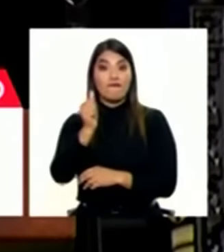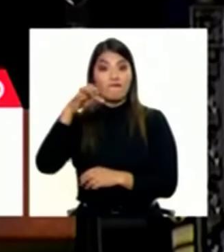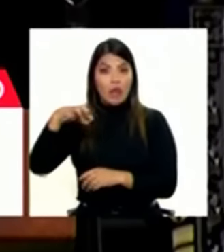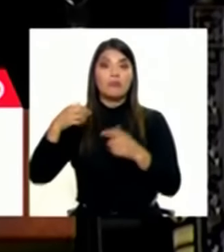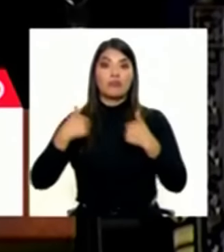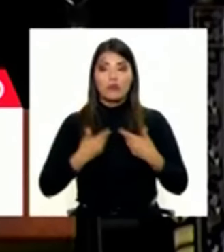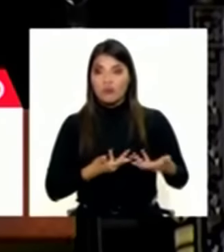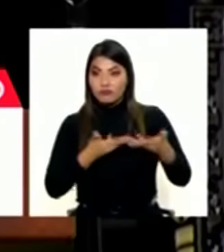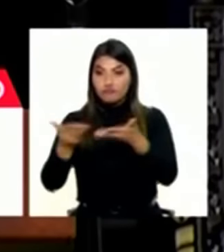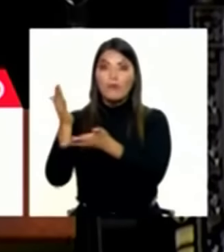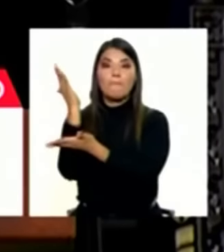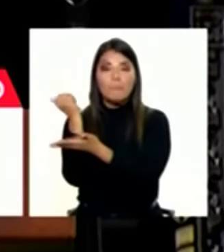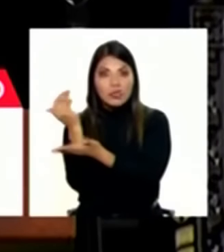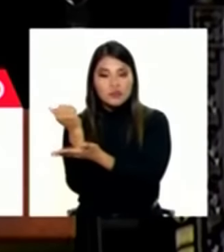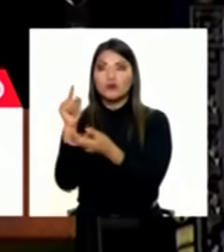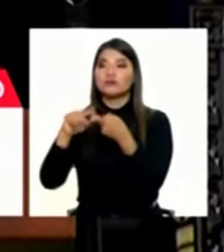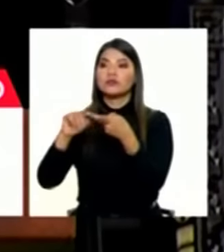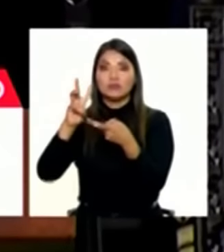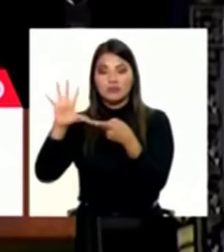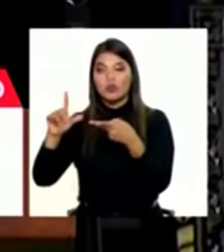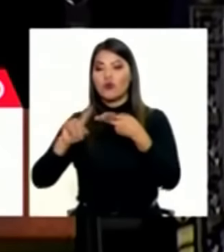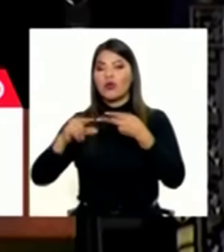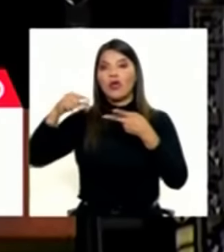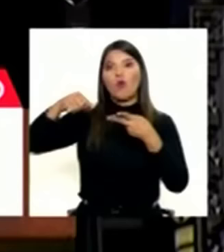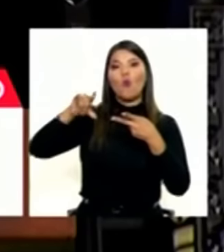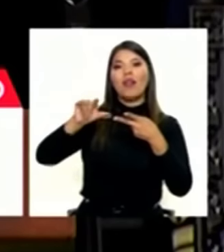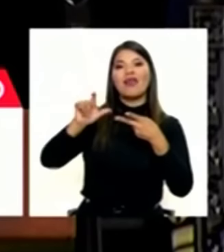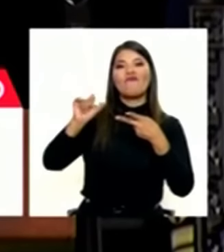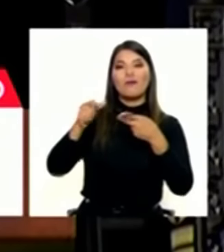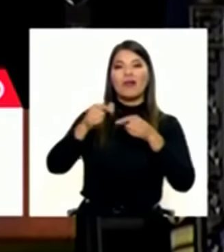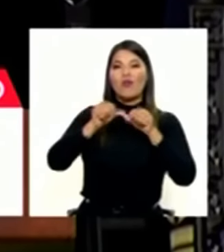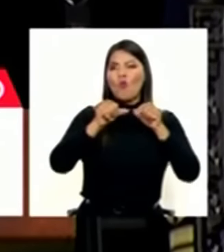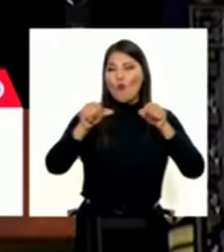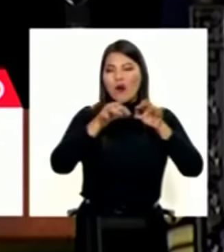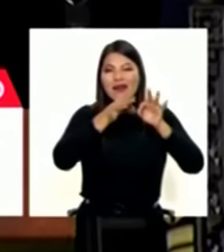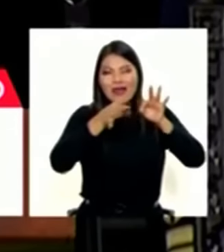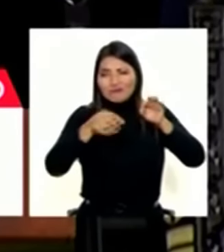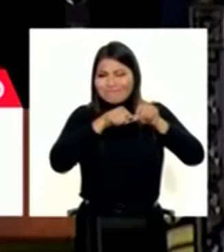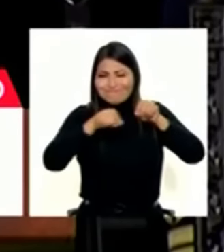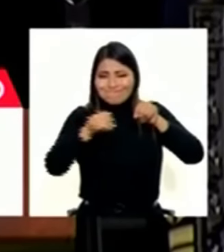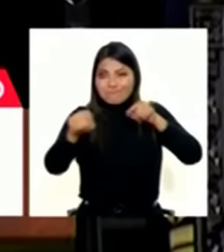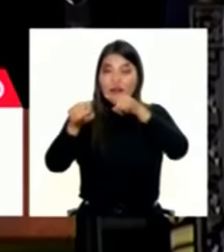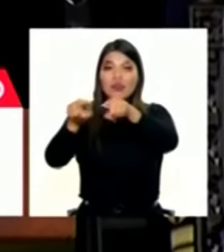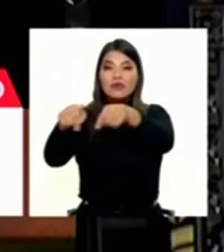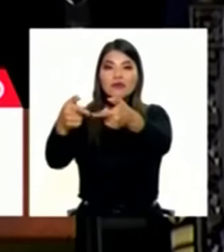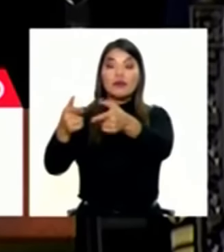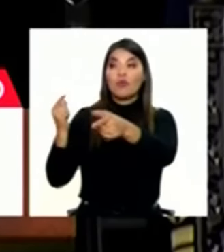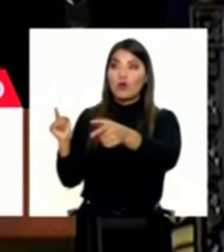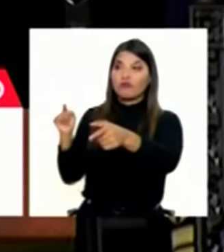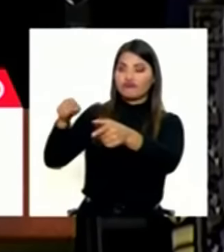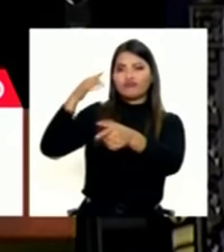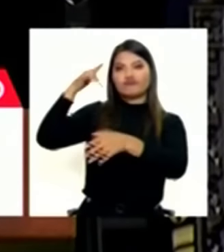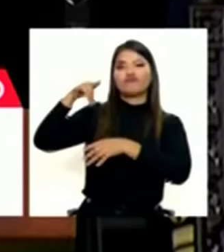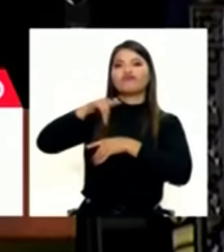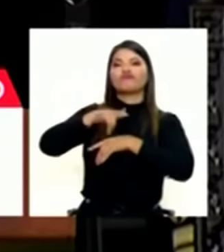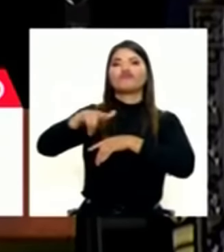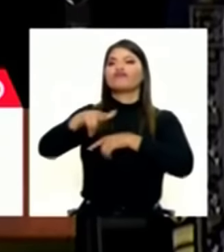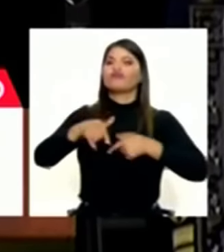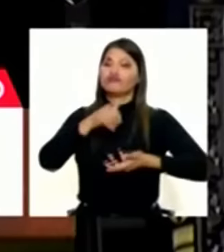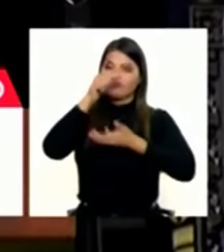Pensión 65 y Jaliwarma a zonas alejadas del Perú. Y junto con el Ministerio de Salud